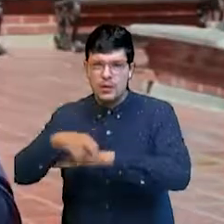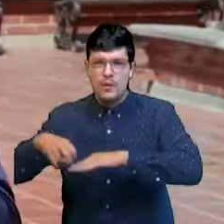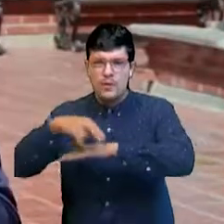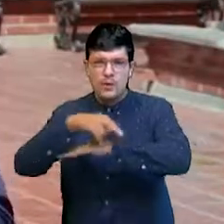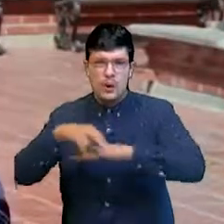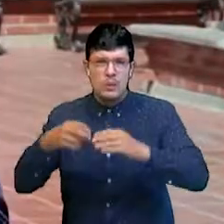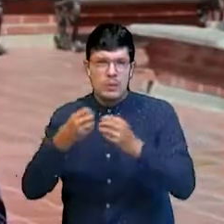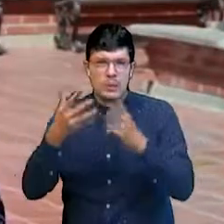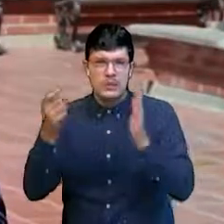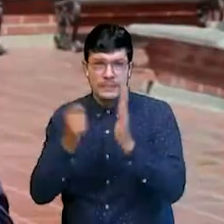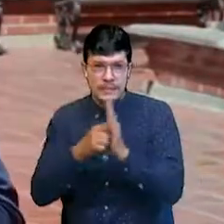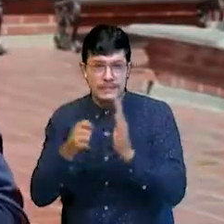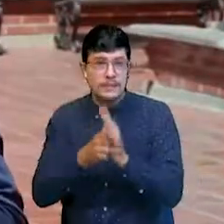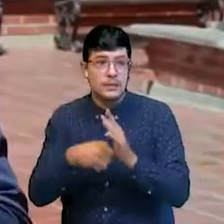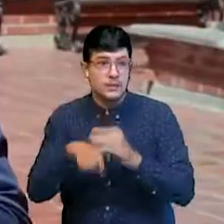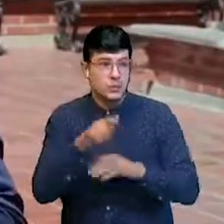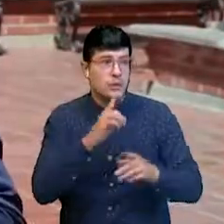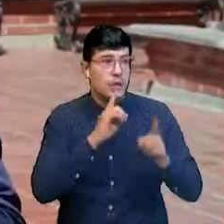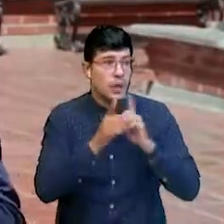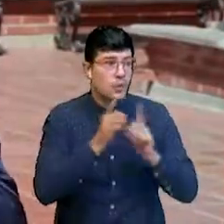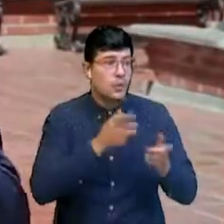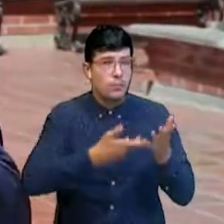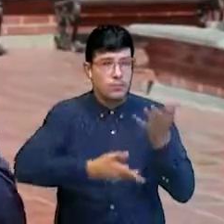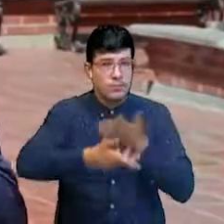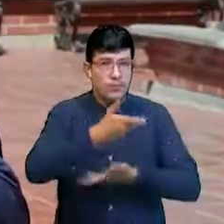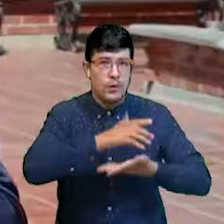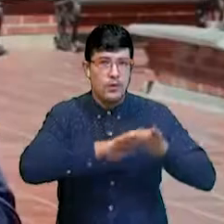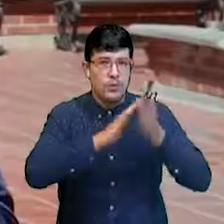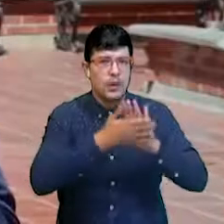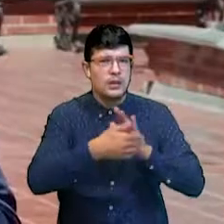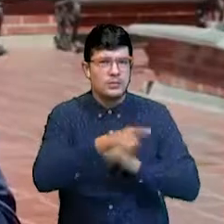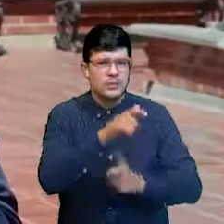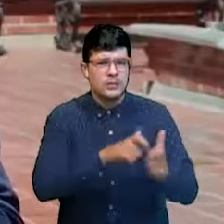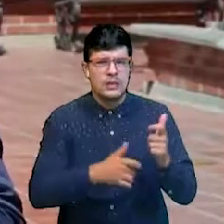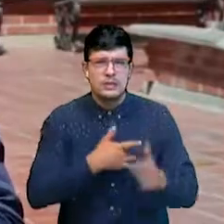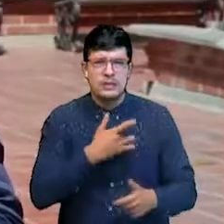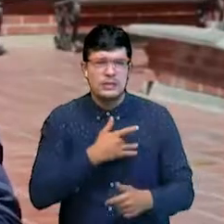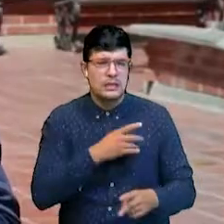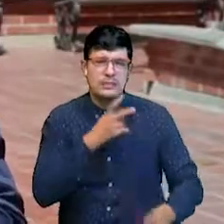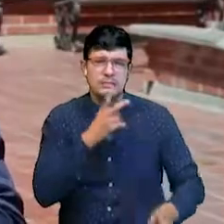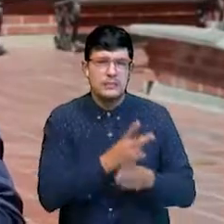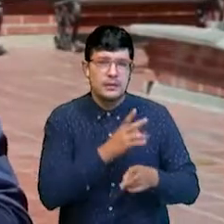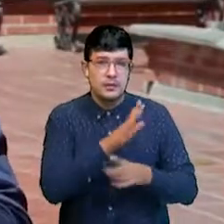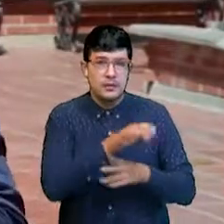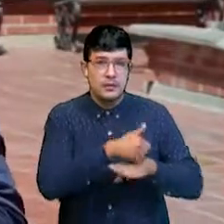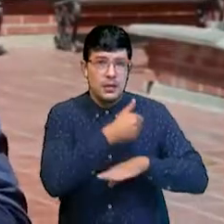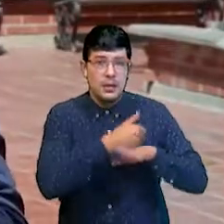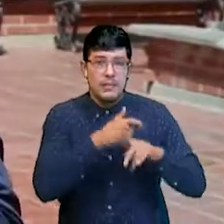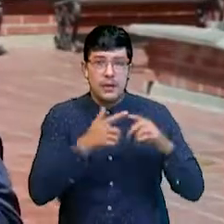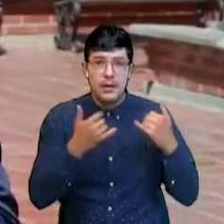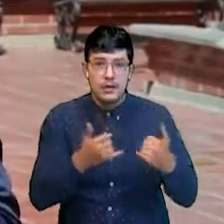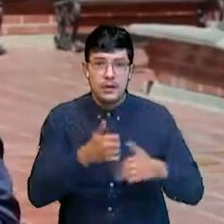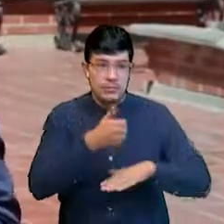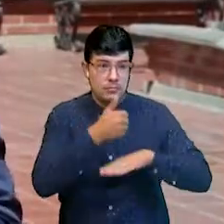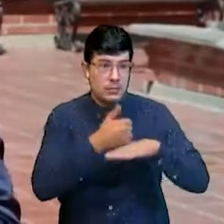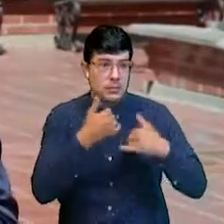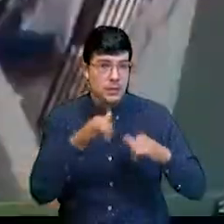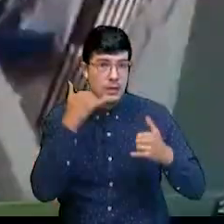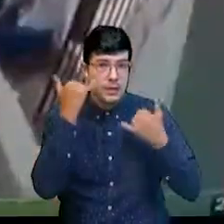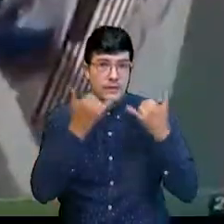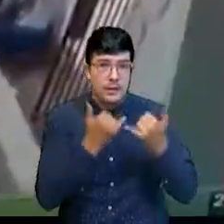constantes, hemos dialogado con las comunidades e indicaron que se sienten inseguros. Las autoridades ya tomaron cartas sobre el